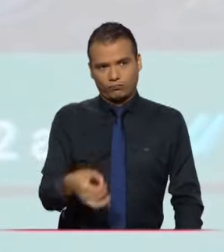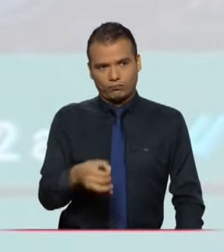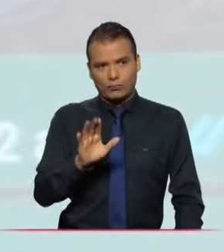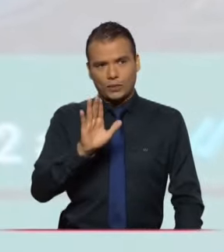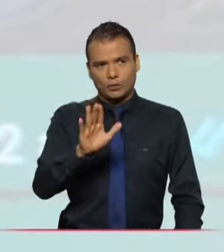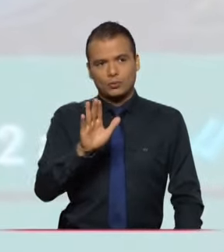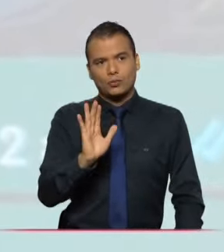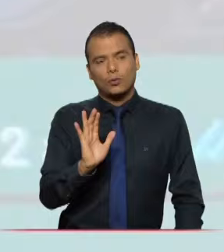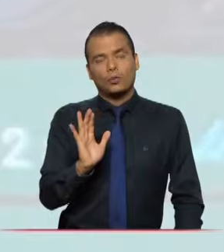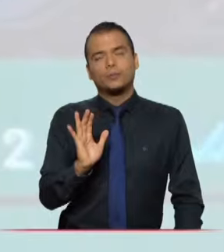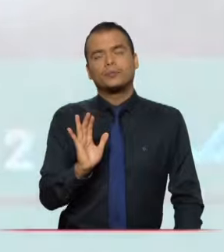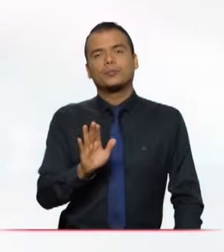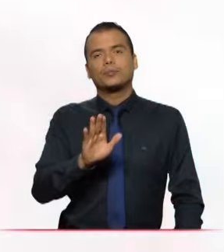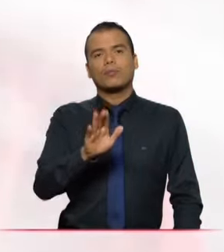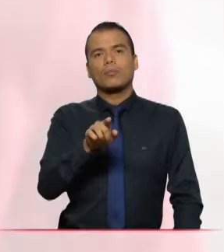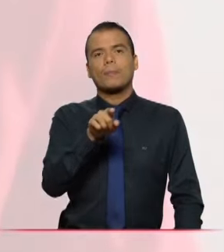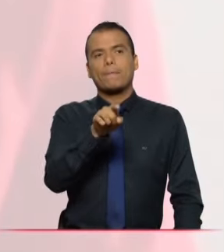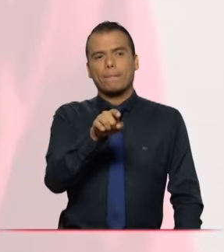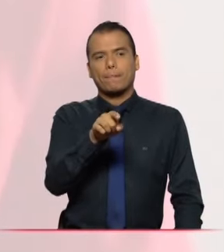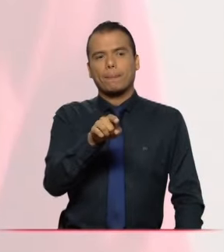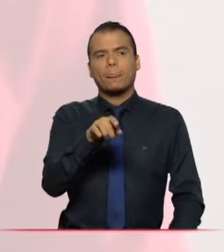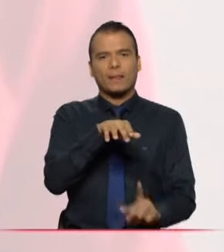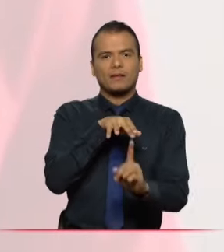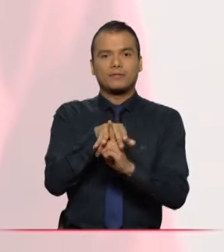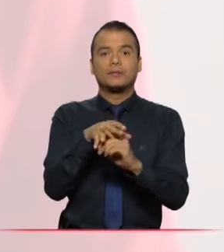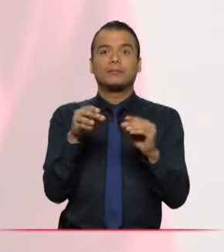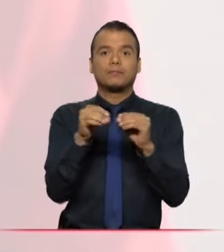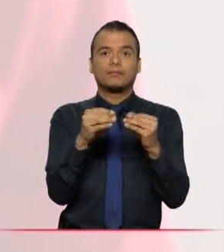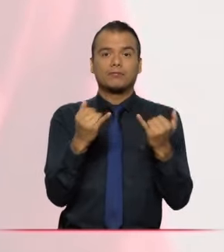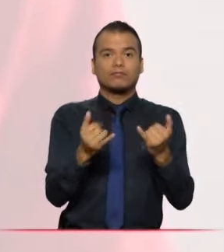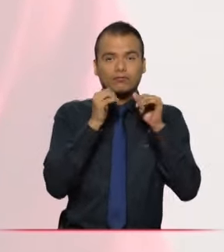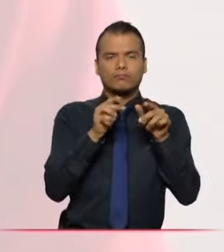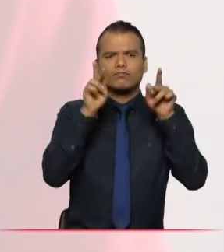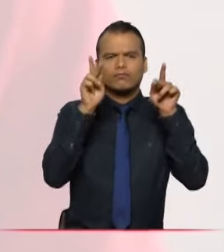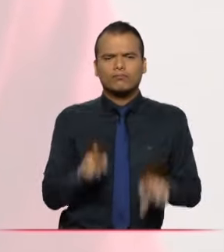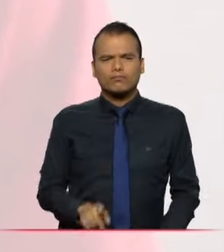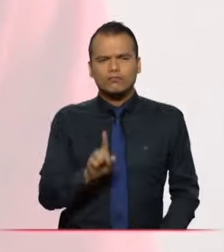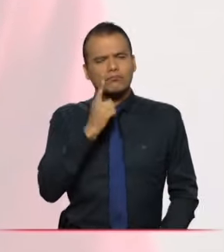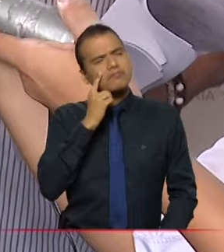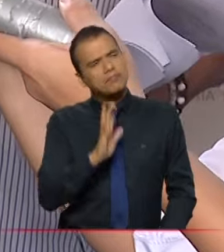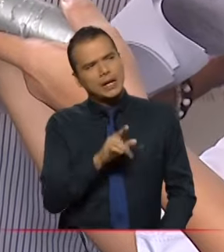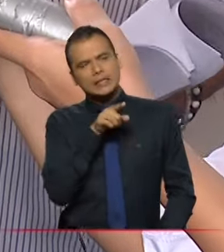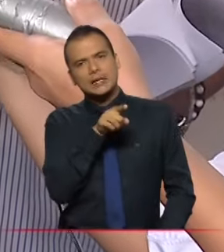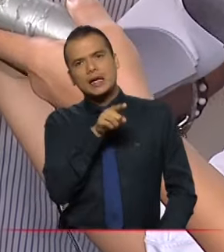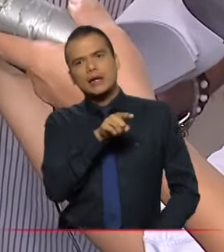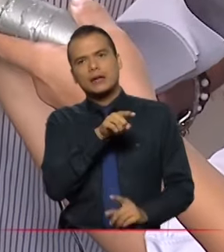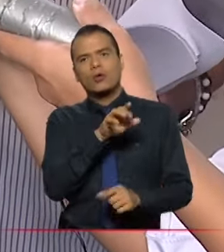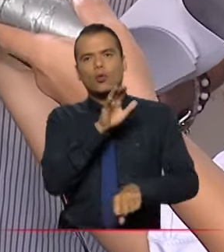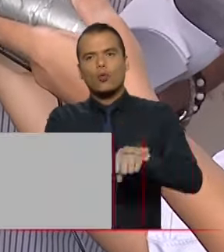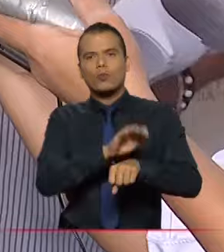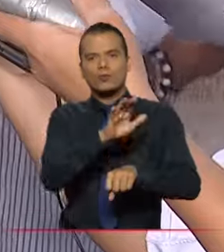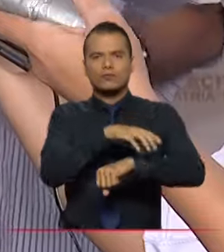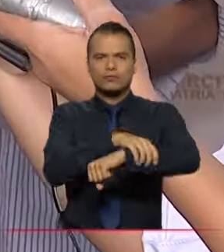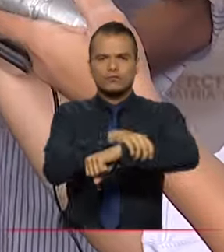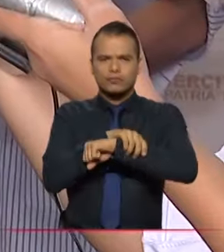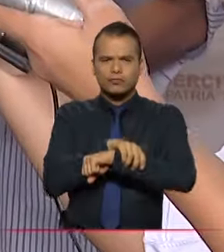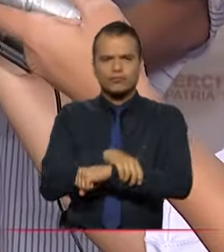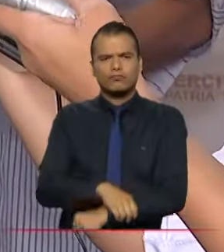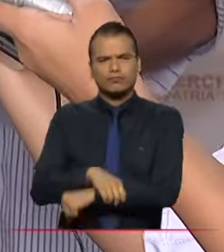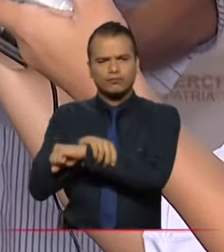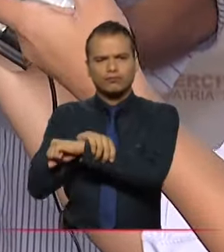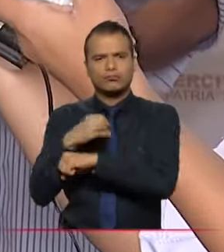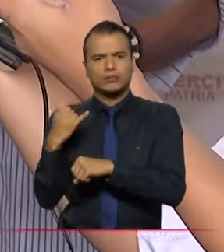autoridades estamos realizando las actividades previas de verificación de su permanencia en el sector y el Por qué eh en